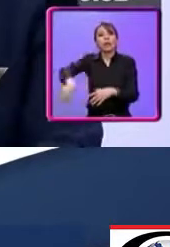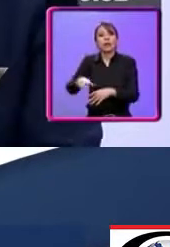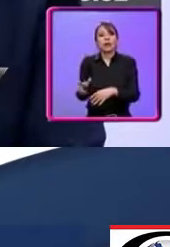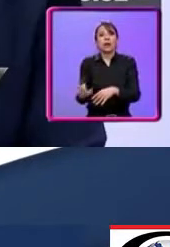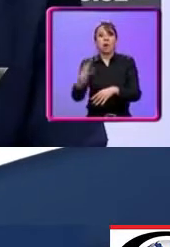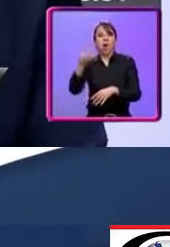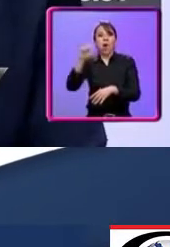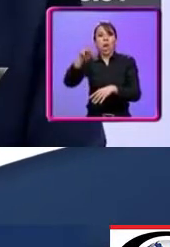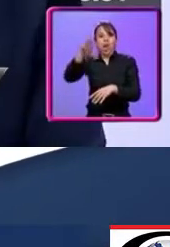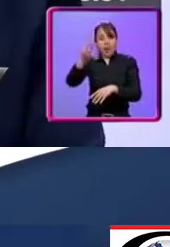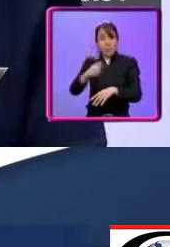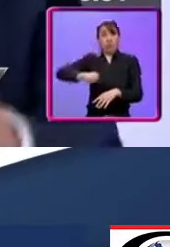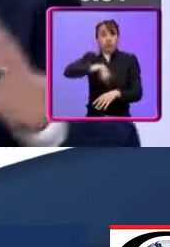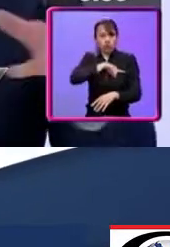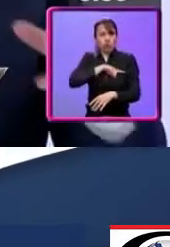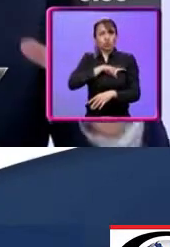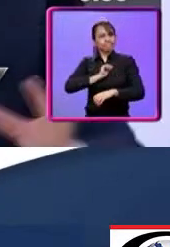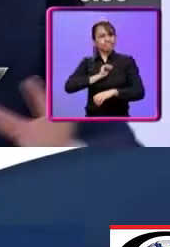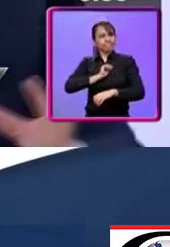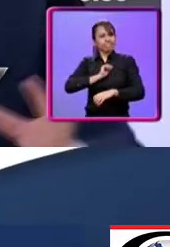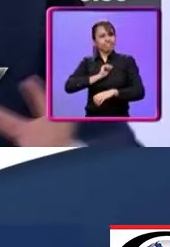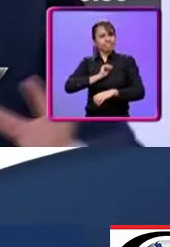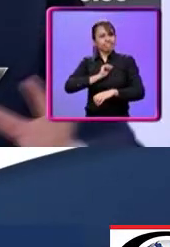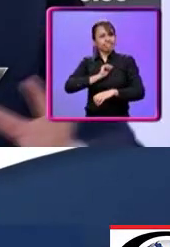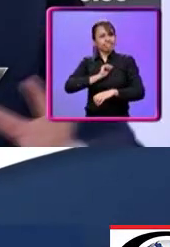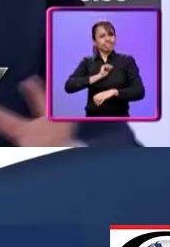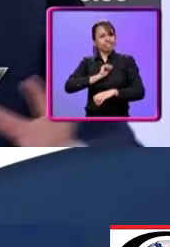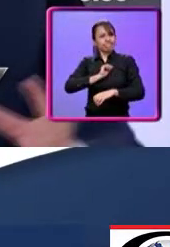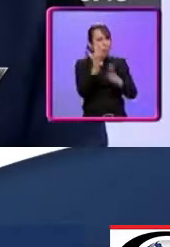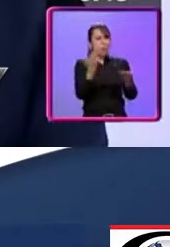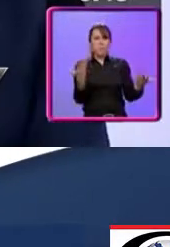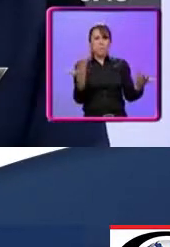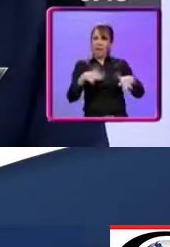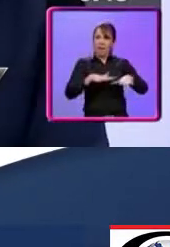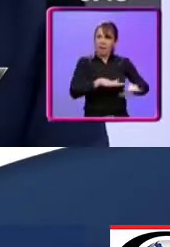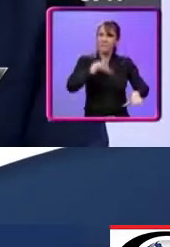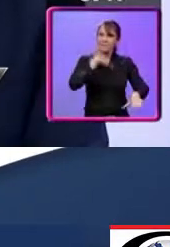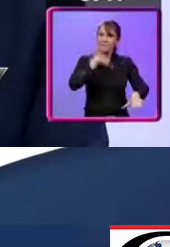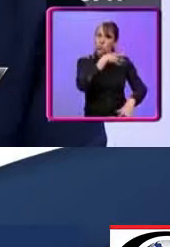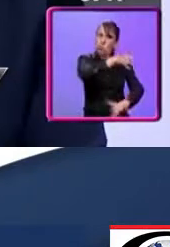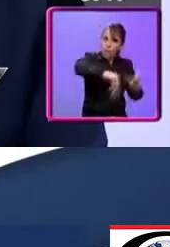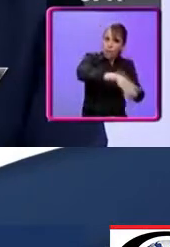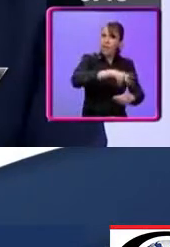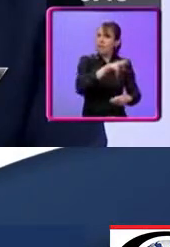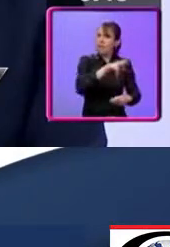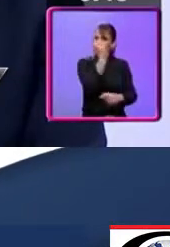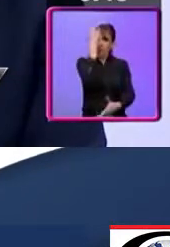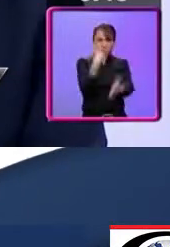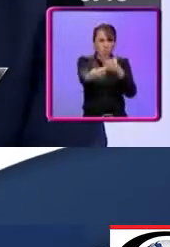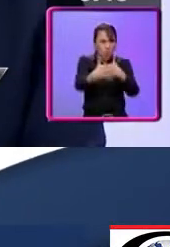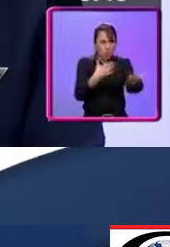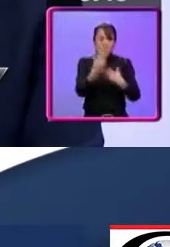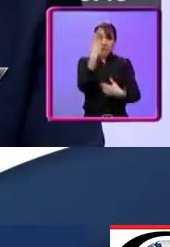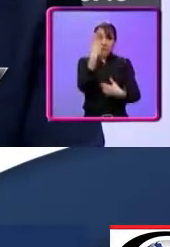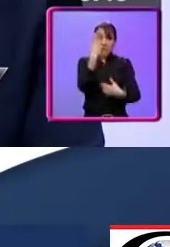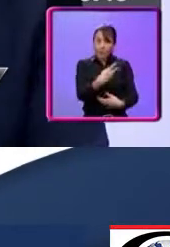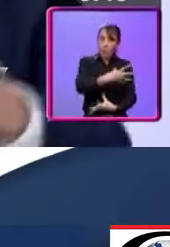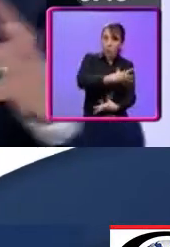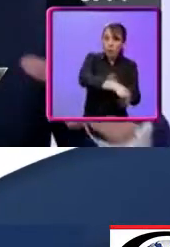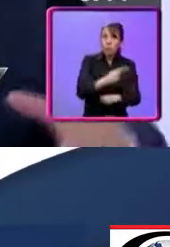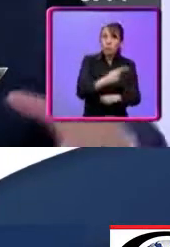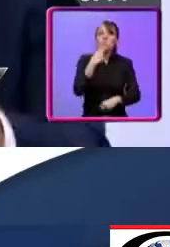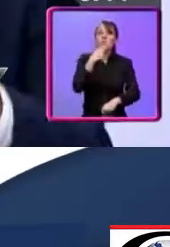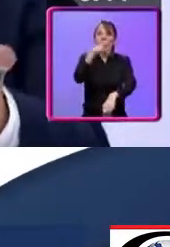ofrecerías a estas personas como para que definan la votación? Obviamente tú vas en números